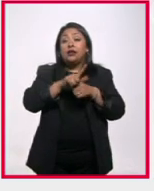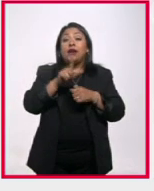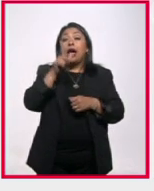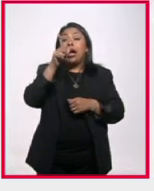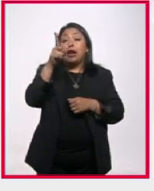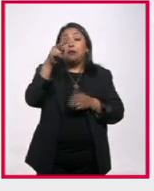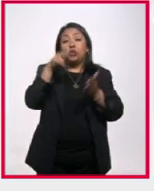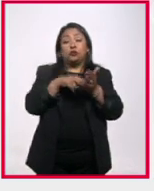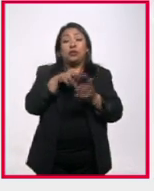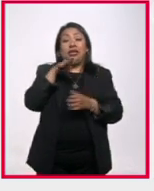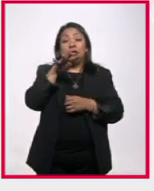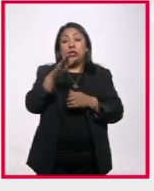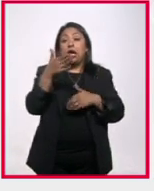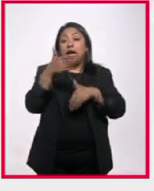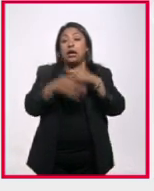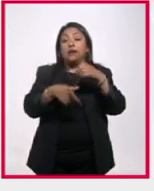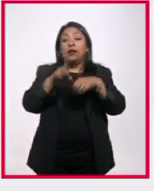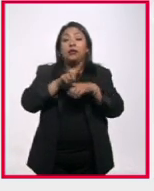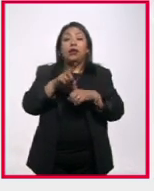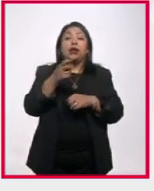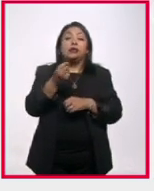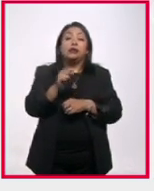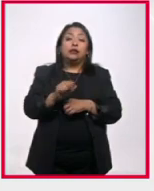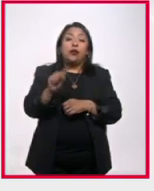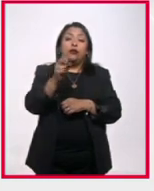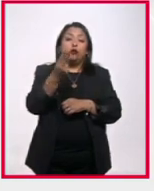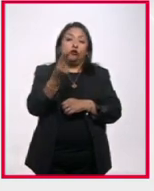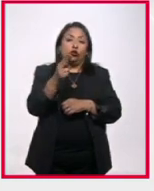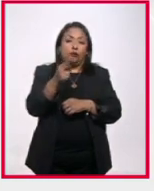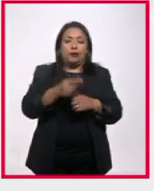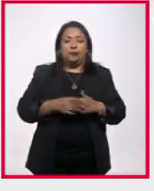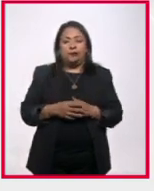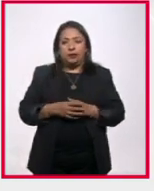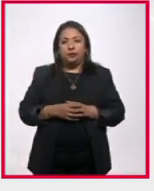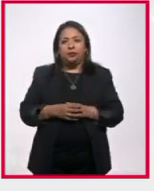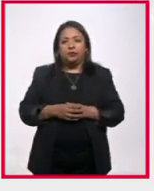Almas 2019 concluirá el sábado 2 de noviembre.